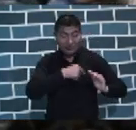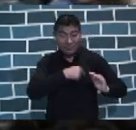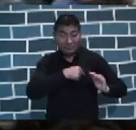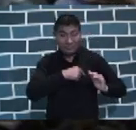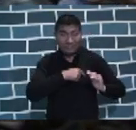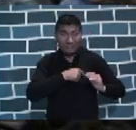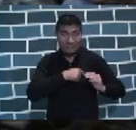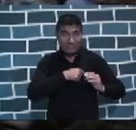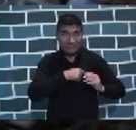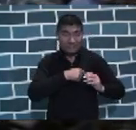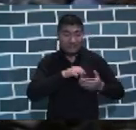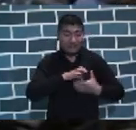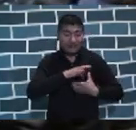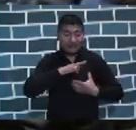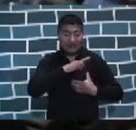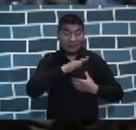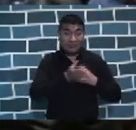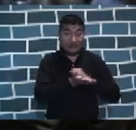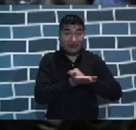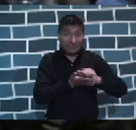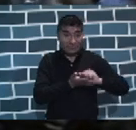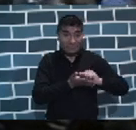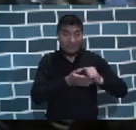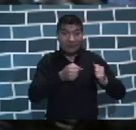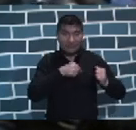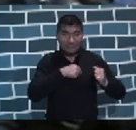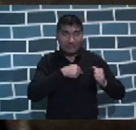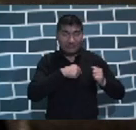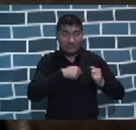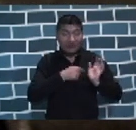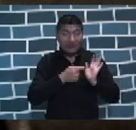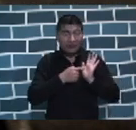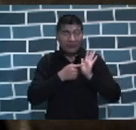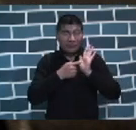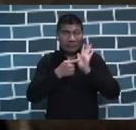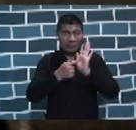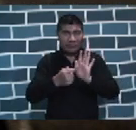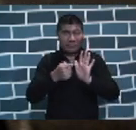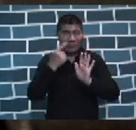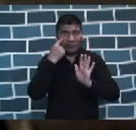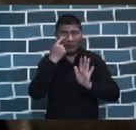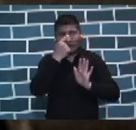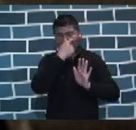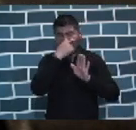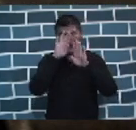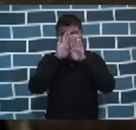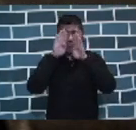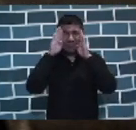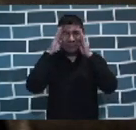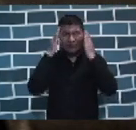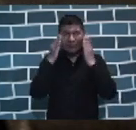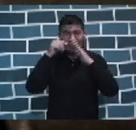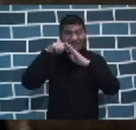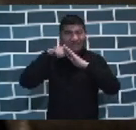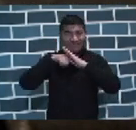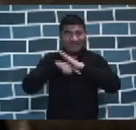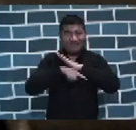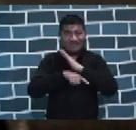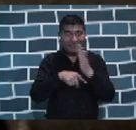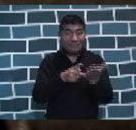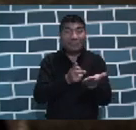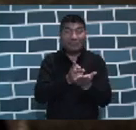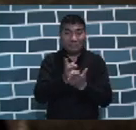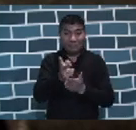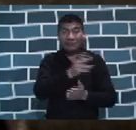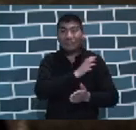que es el espíritu santo les hace conocer y profundizar la verdad que